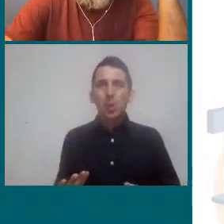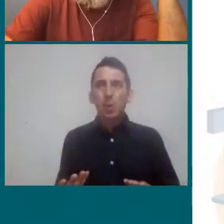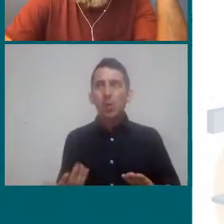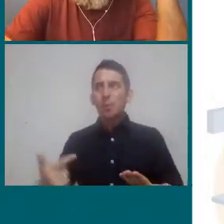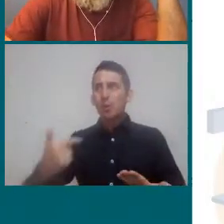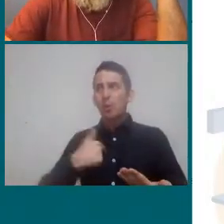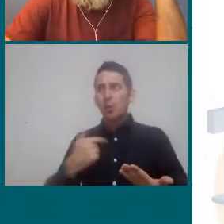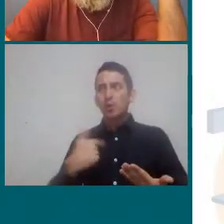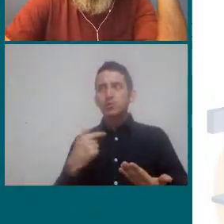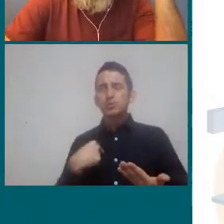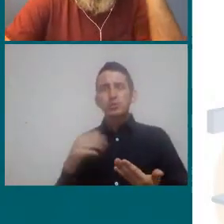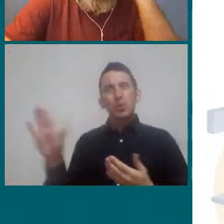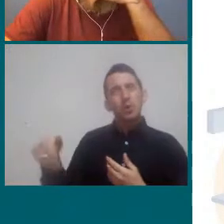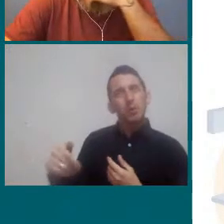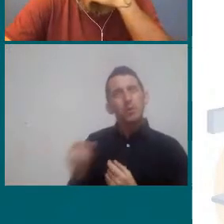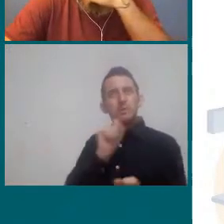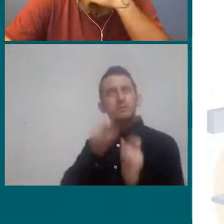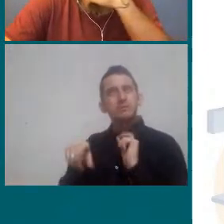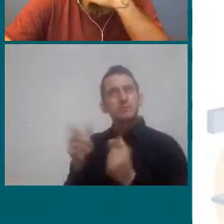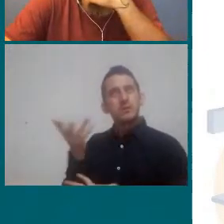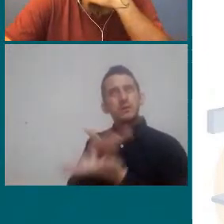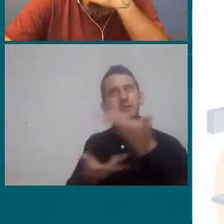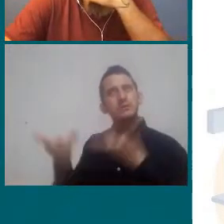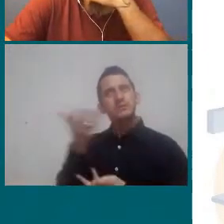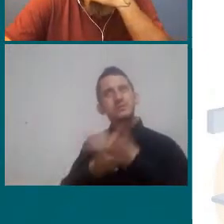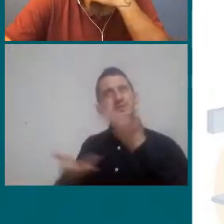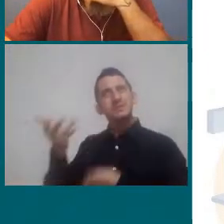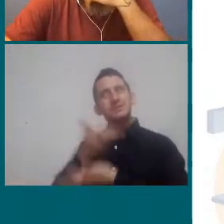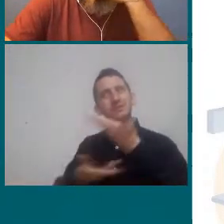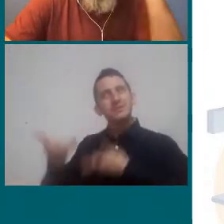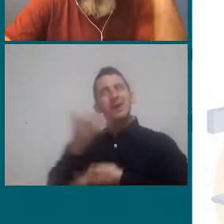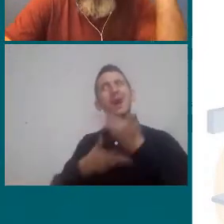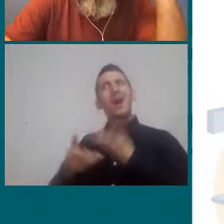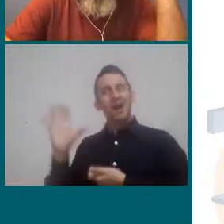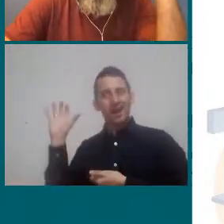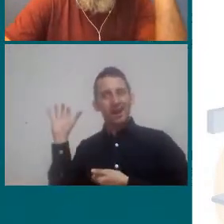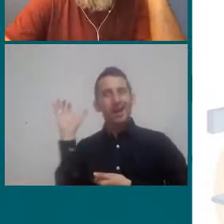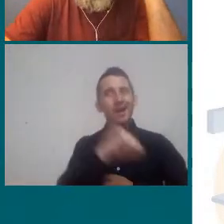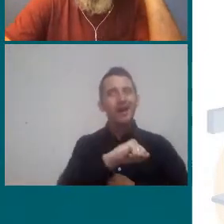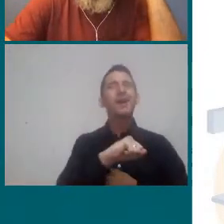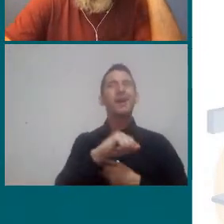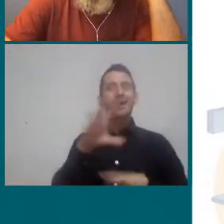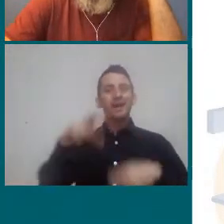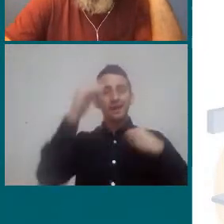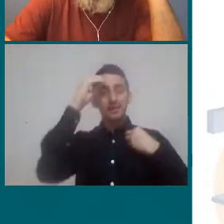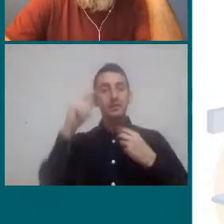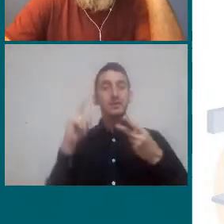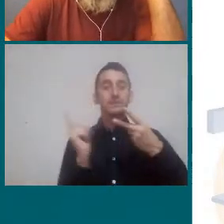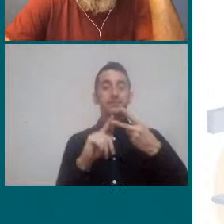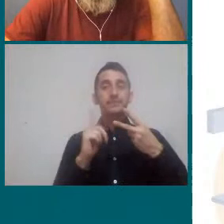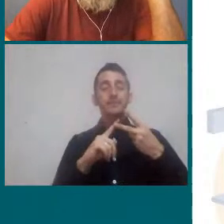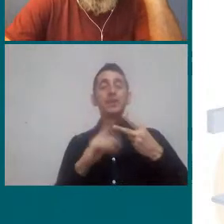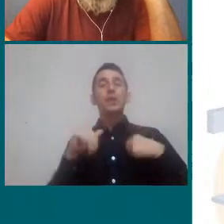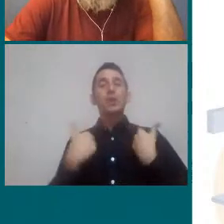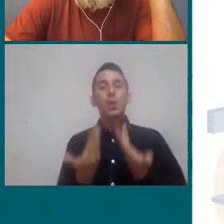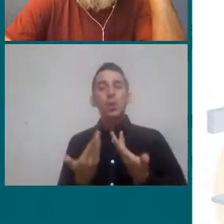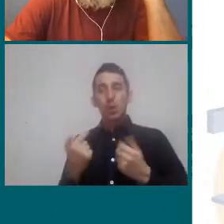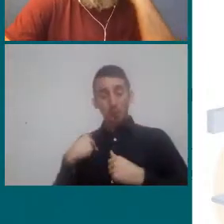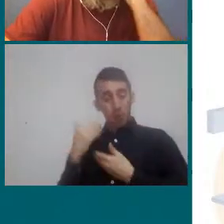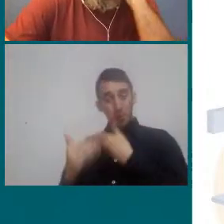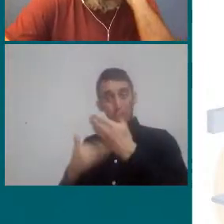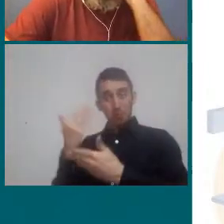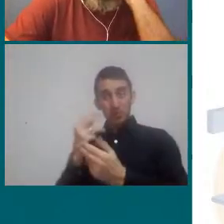una retroalimentación constante a mi alumnado? Y por último, ¿cómo voy a conseguir desarrollar los